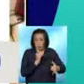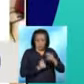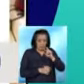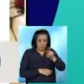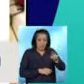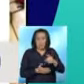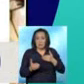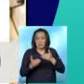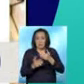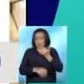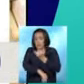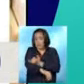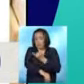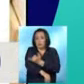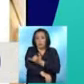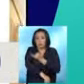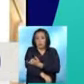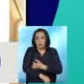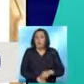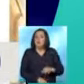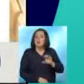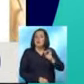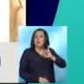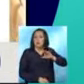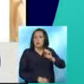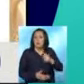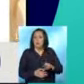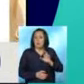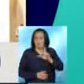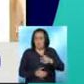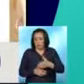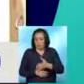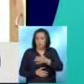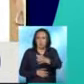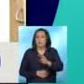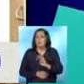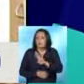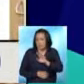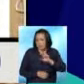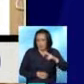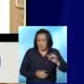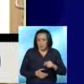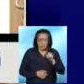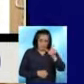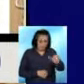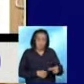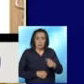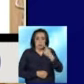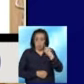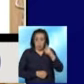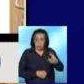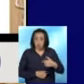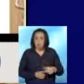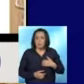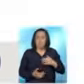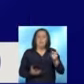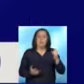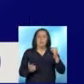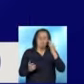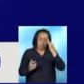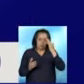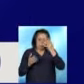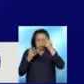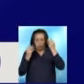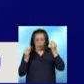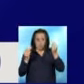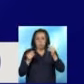cerca del Instituto para Ojos, en la cuadra 3 de la avenida Tingo María, en Breña. El señor Jorge Castañón sufre de Alzheimer. Cualquier